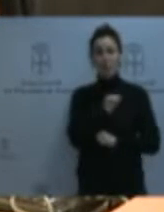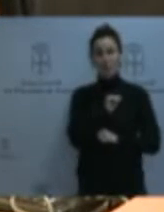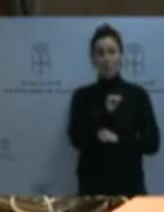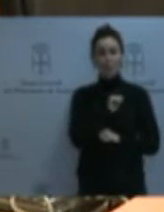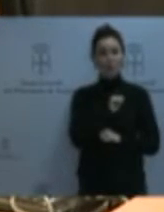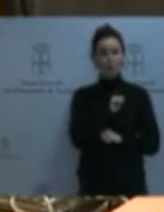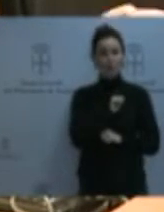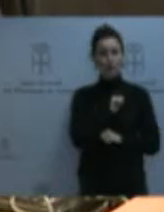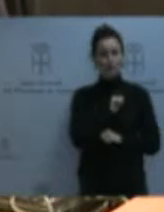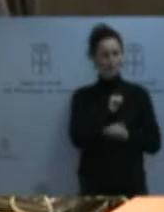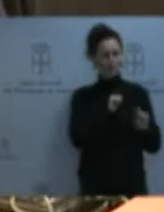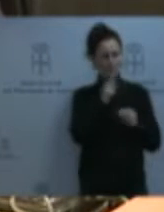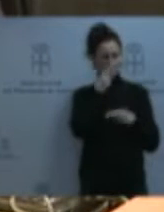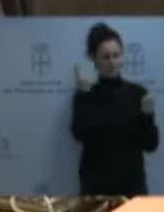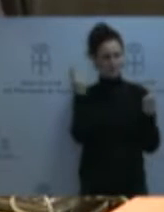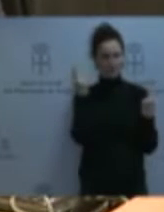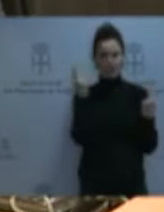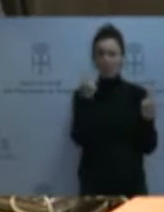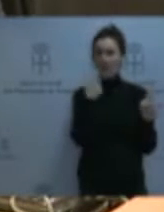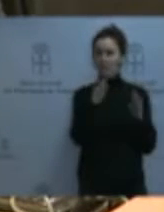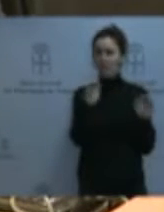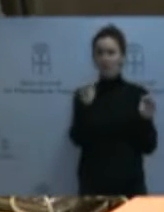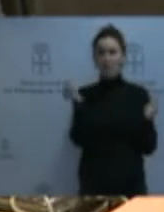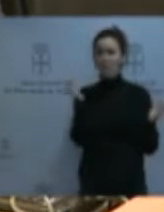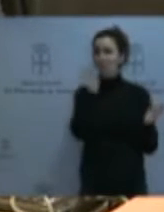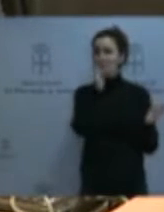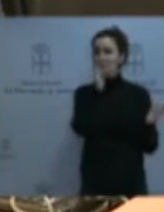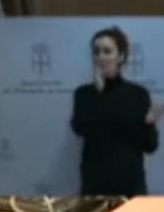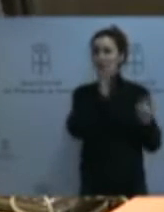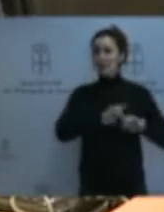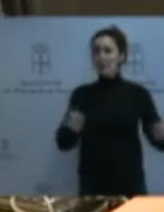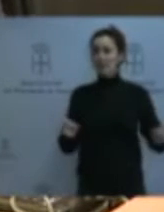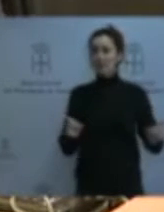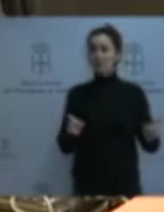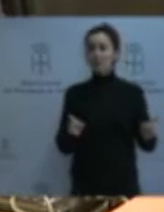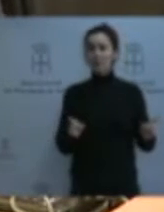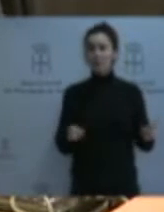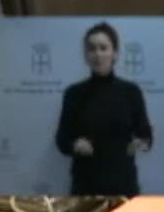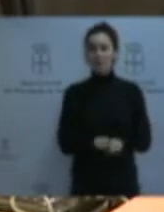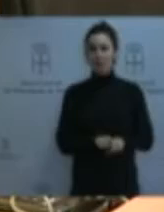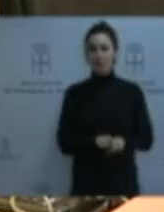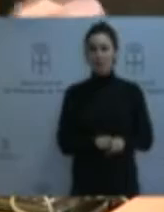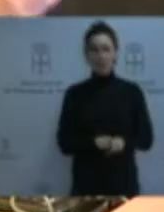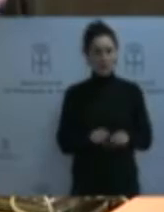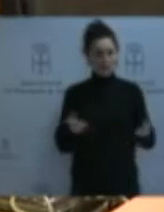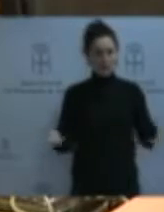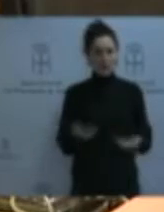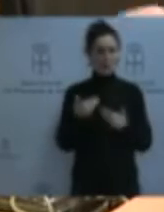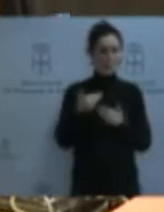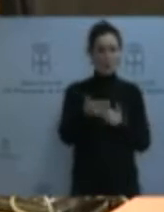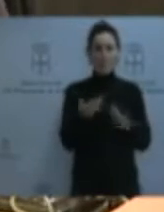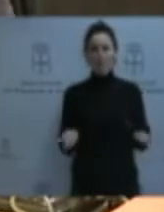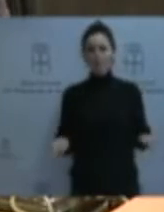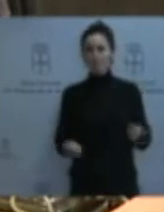su momento están sin convocar y tampoco hay ningún conocimiento de cuándo pueden ser impulsadas.